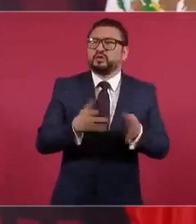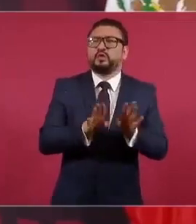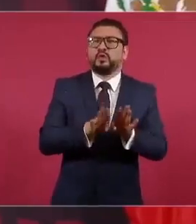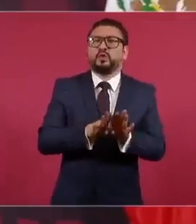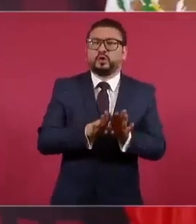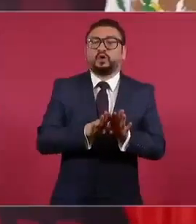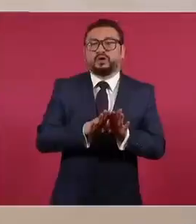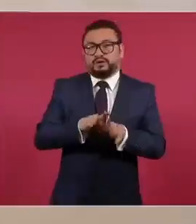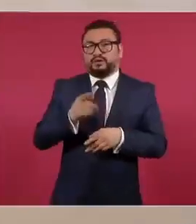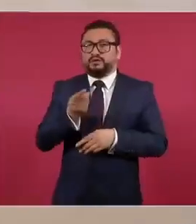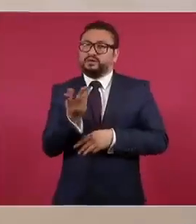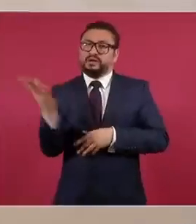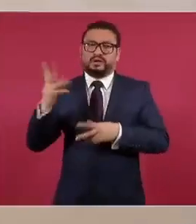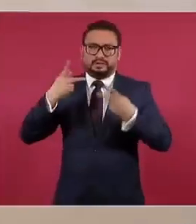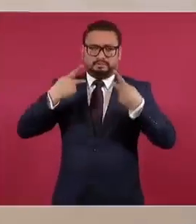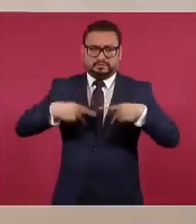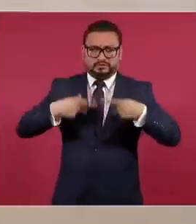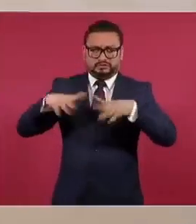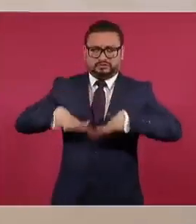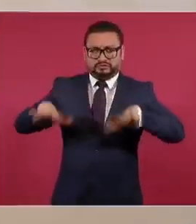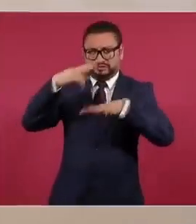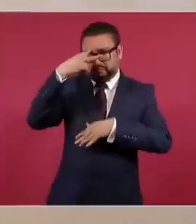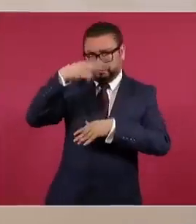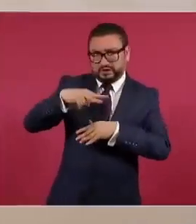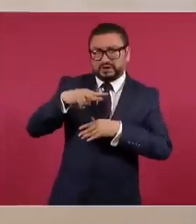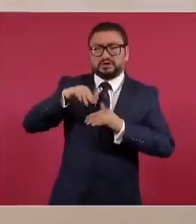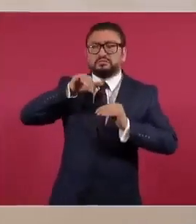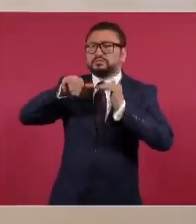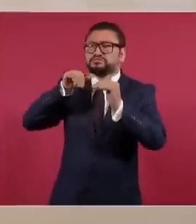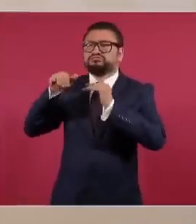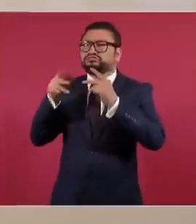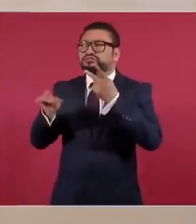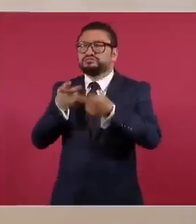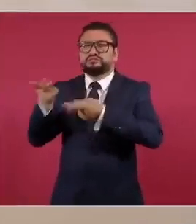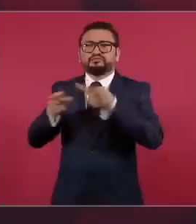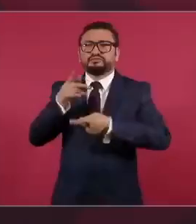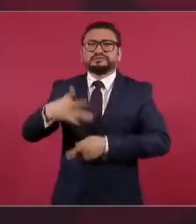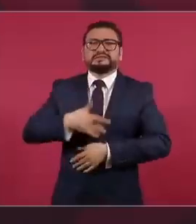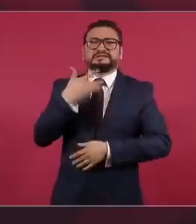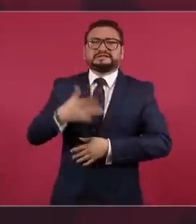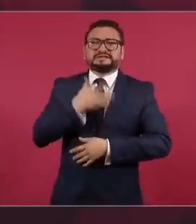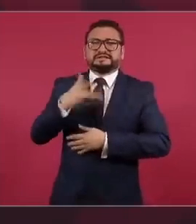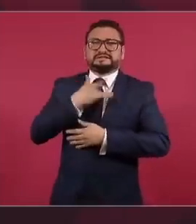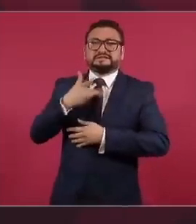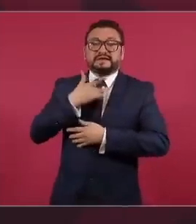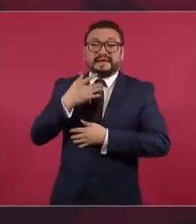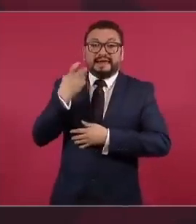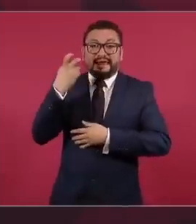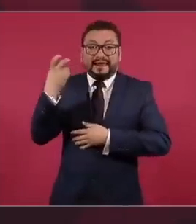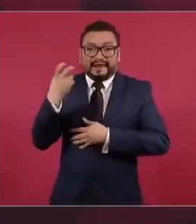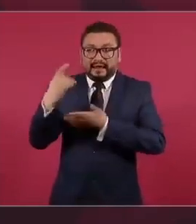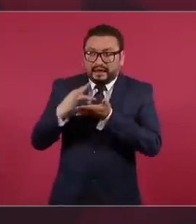siguiendo las recomendaciones del pueblo, recogiendo los sentimientos del pueblo. Esos son mis asesores,